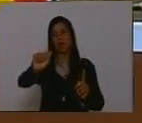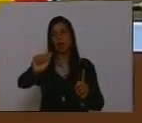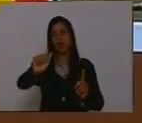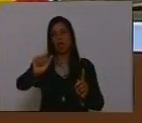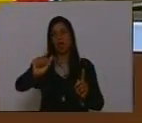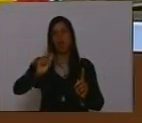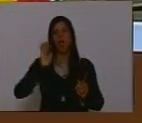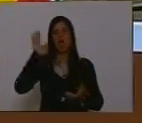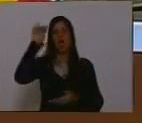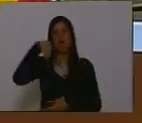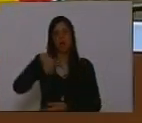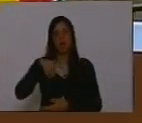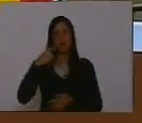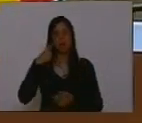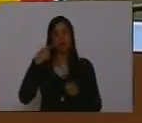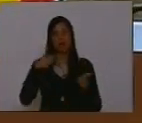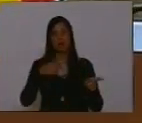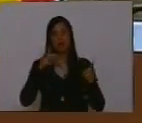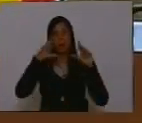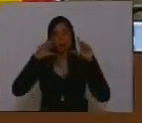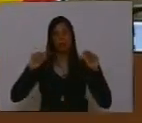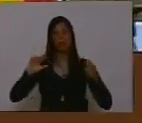de la Selección Nacional de